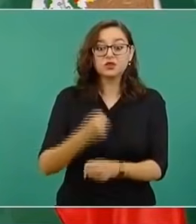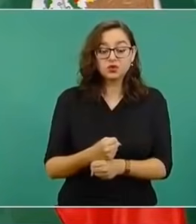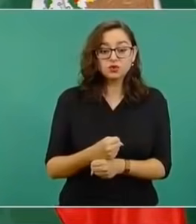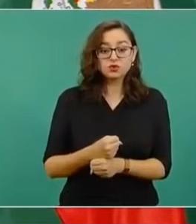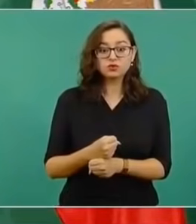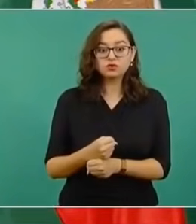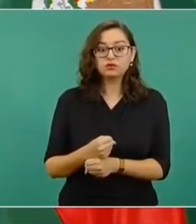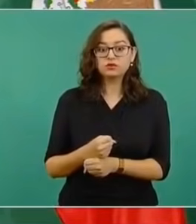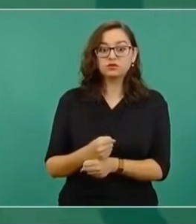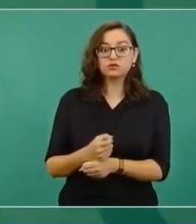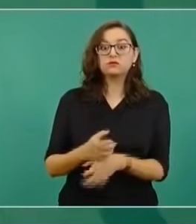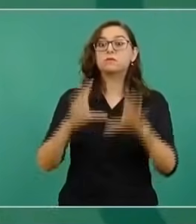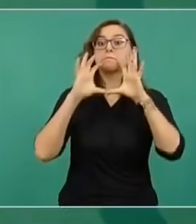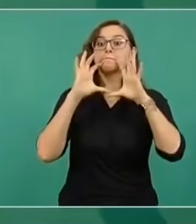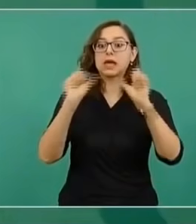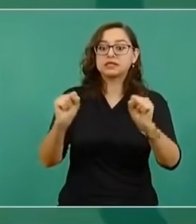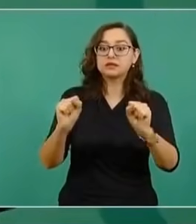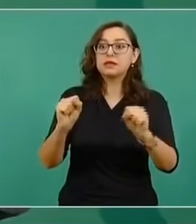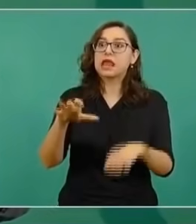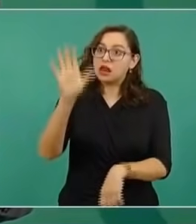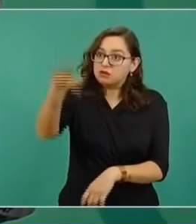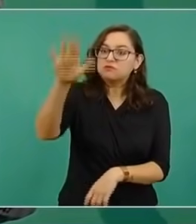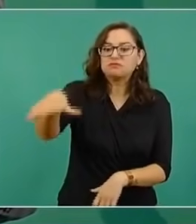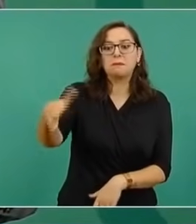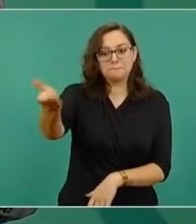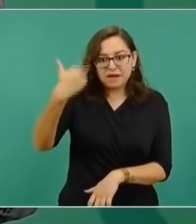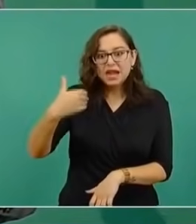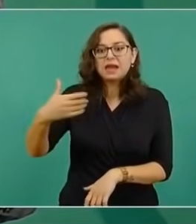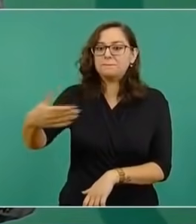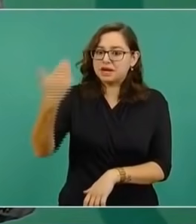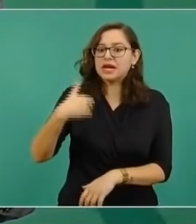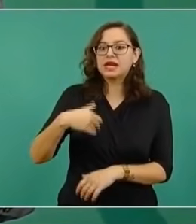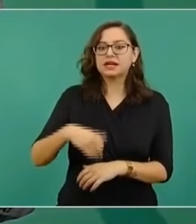buscar a Maximiliano